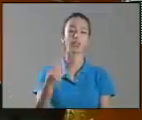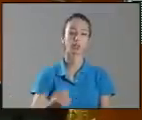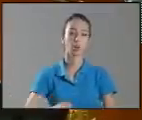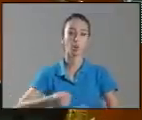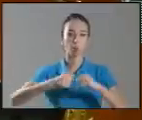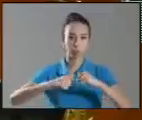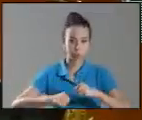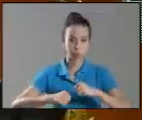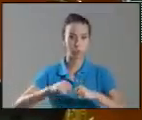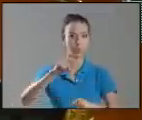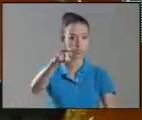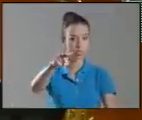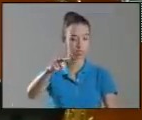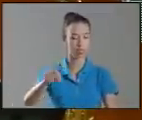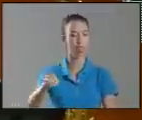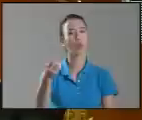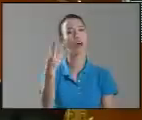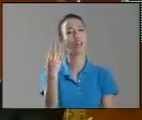Ok.